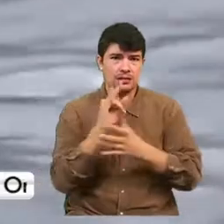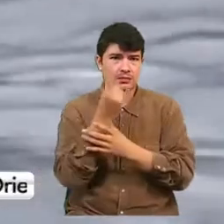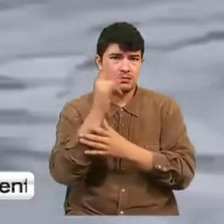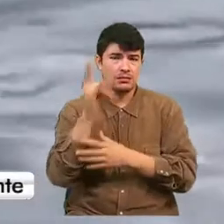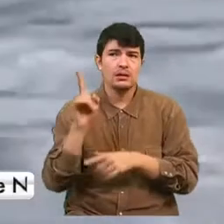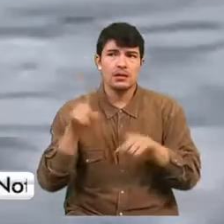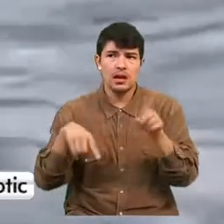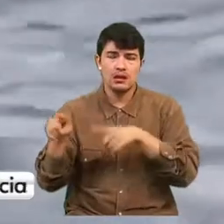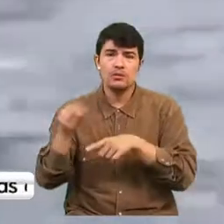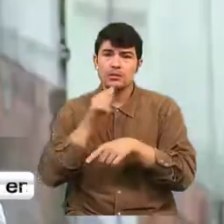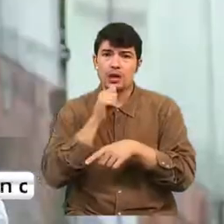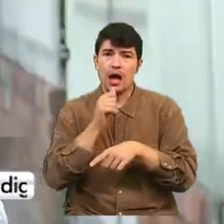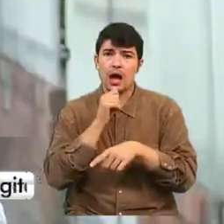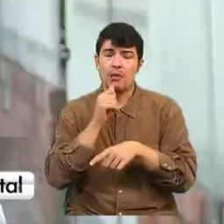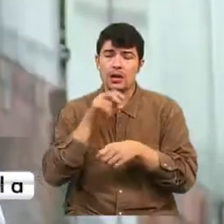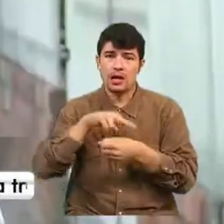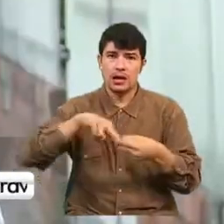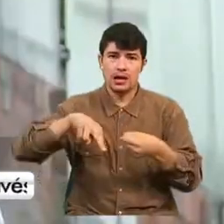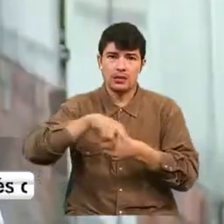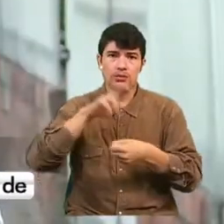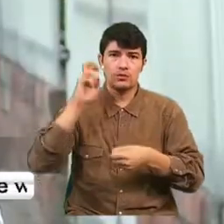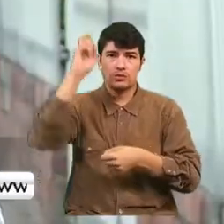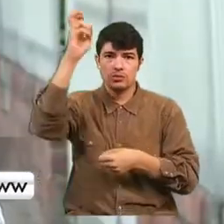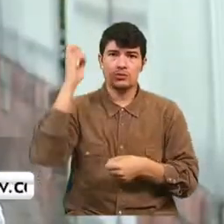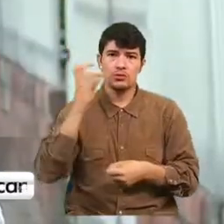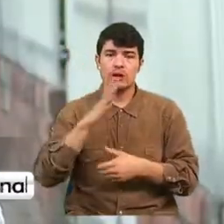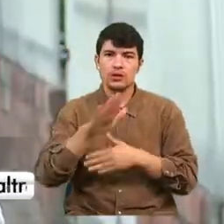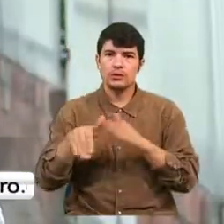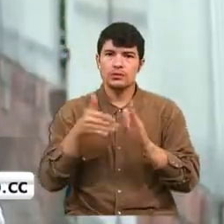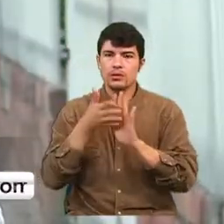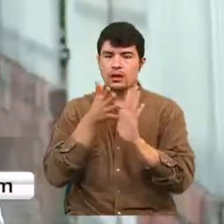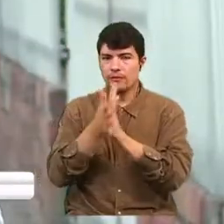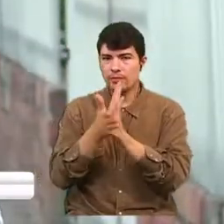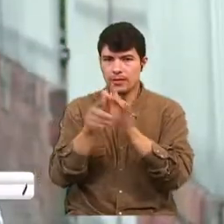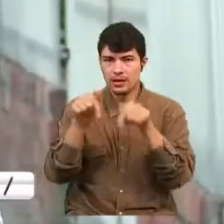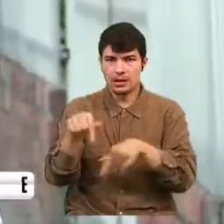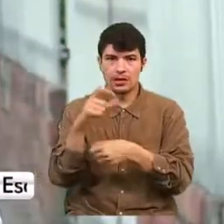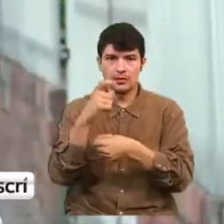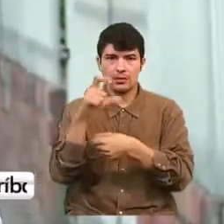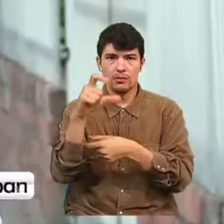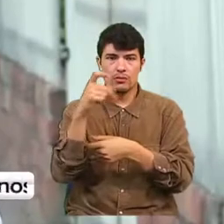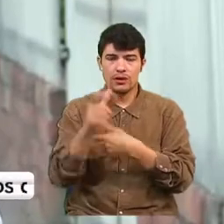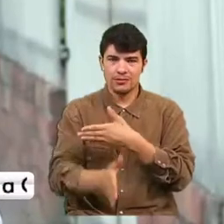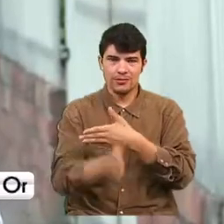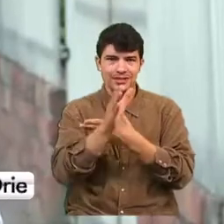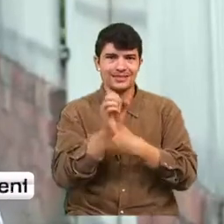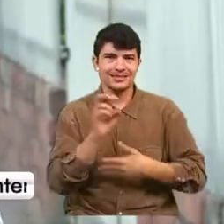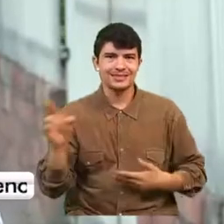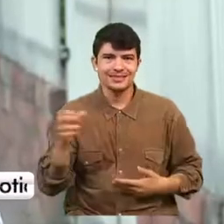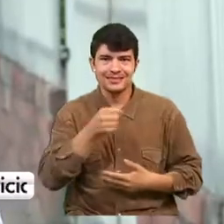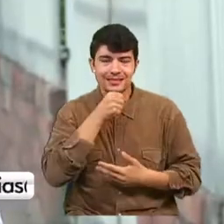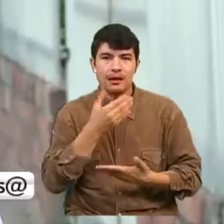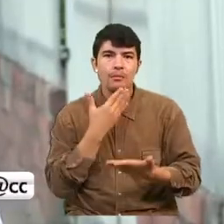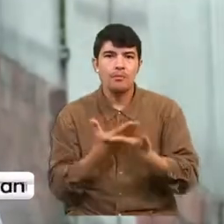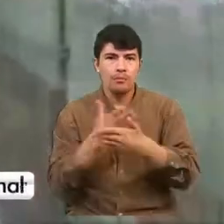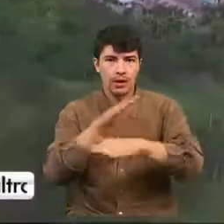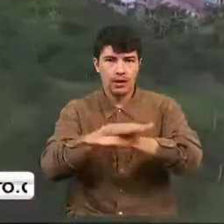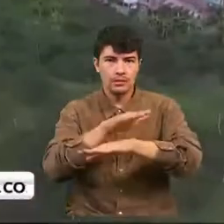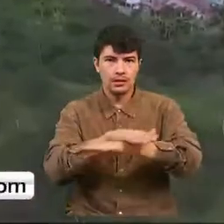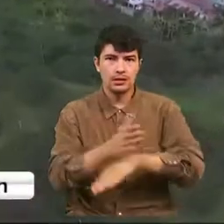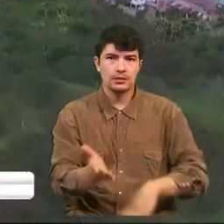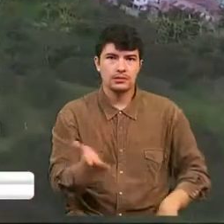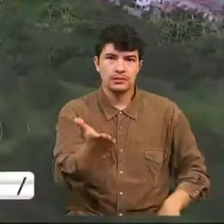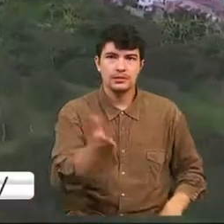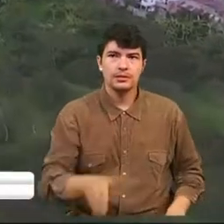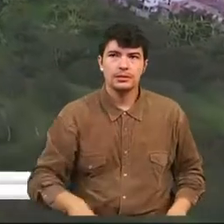los cuerpos de agua de la región. Compañeros, es toda la información que originamos desde Cúcuta. Ustedes continúen con más en Oriente Noticias. Muy buenas tardes.